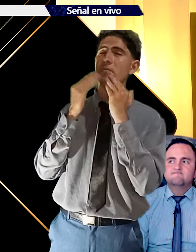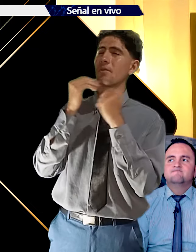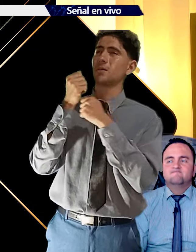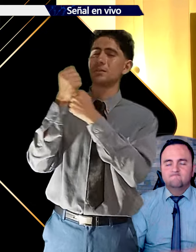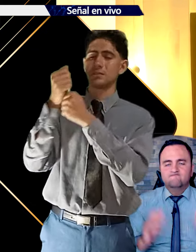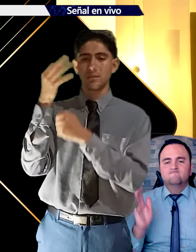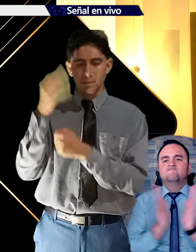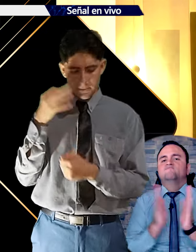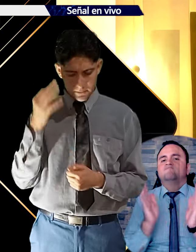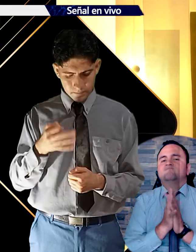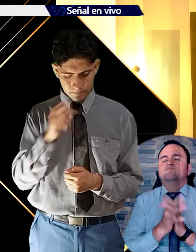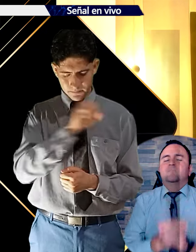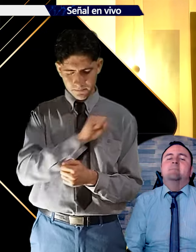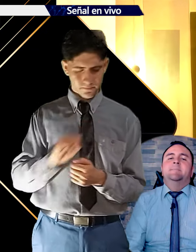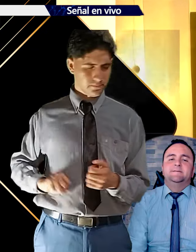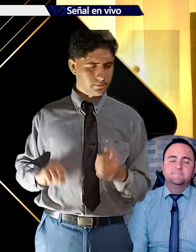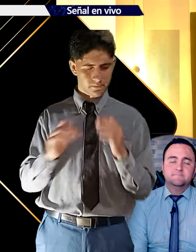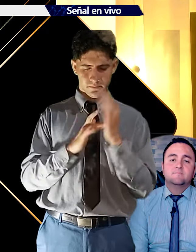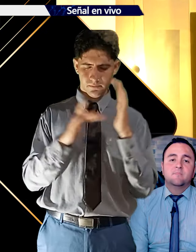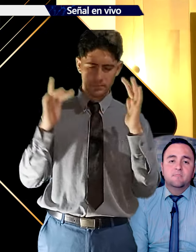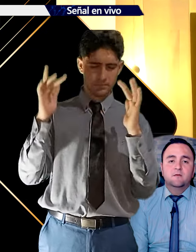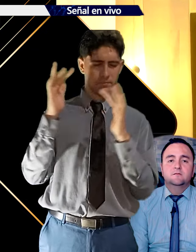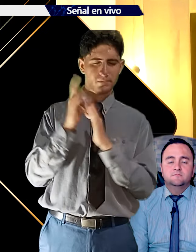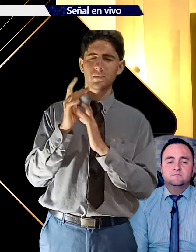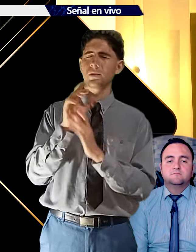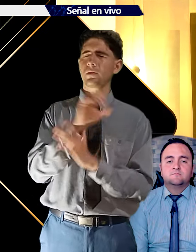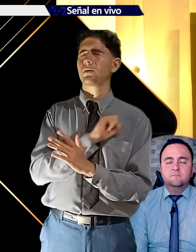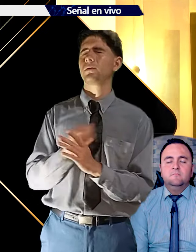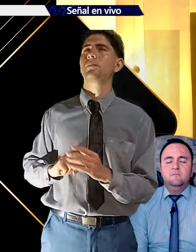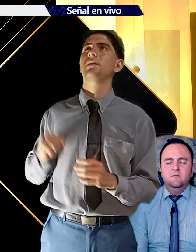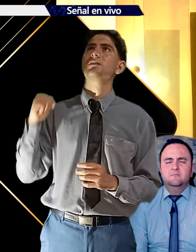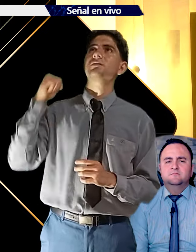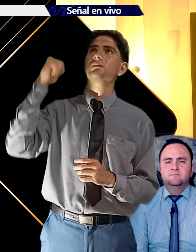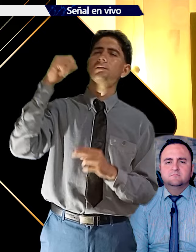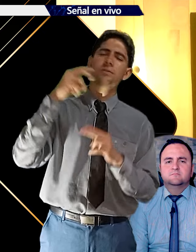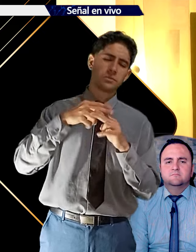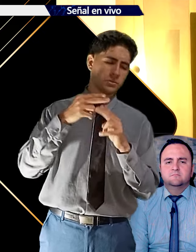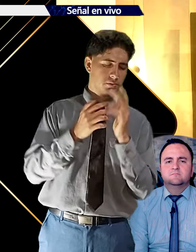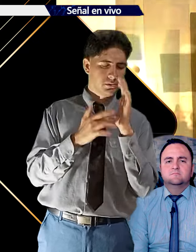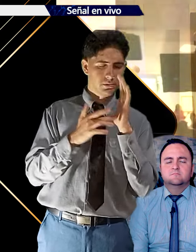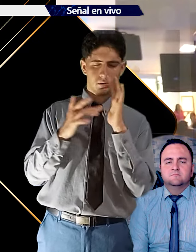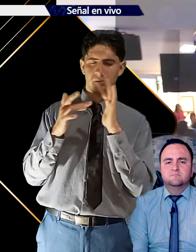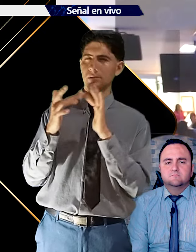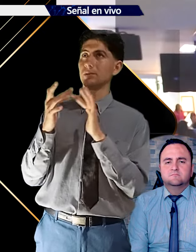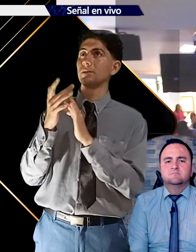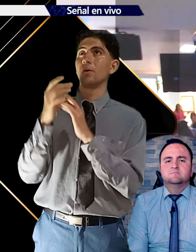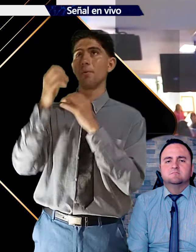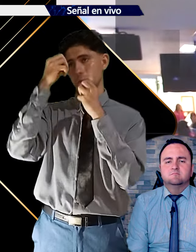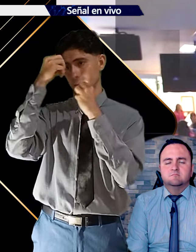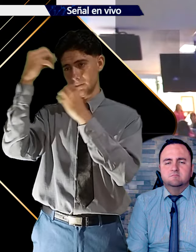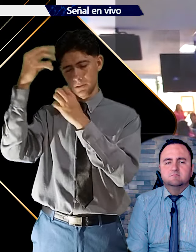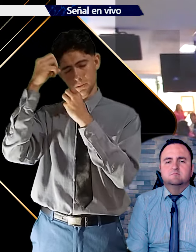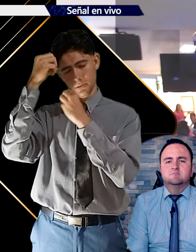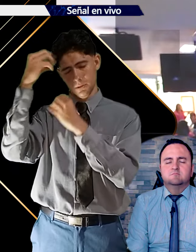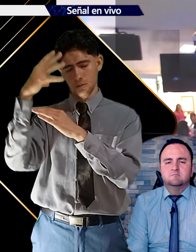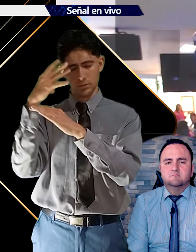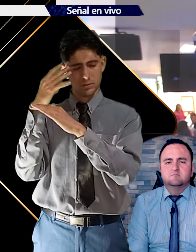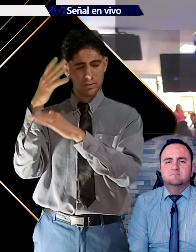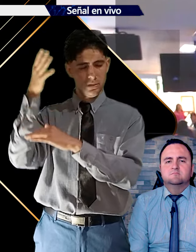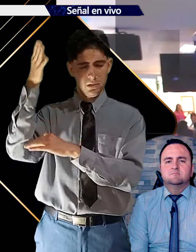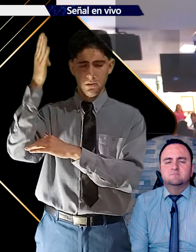sé fiel hasta la muerte, sé fiel a Dios, sé fiel a tu esposa, sé fiel a tu esposo, sé fiel a tus